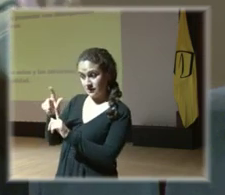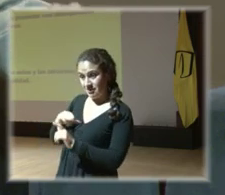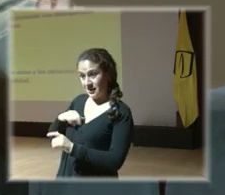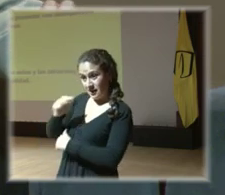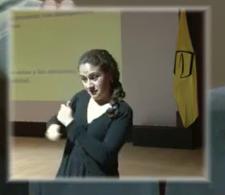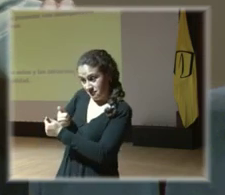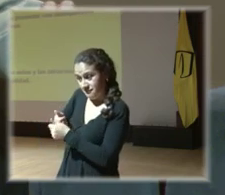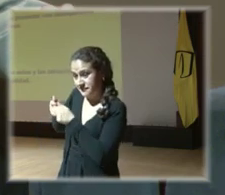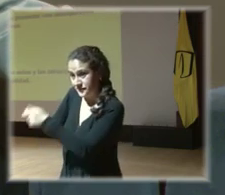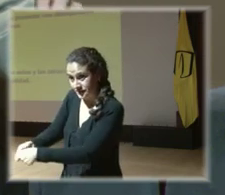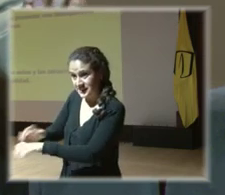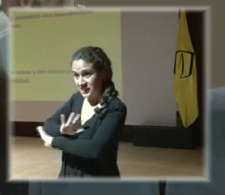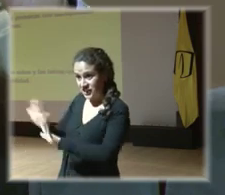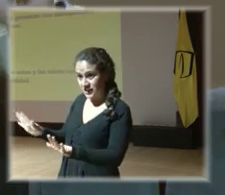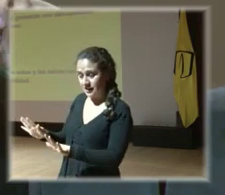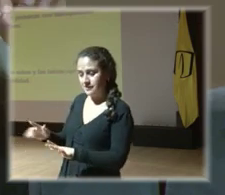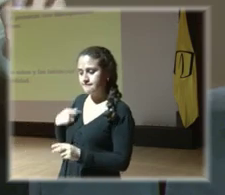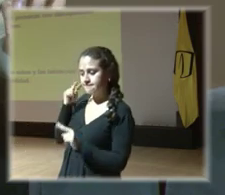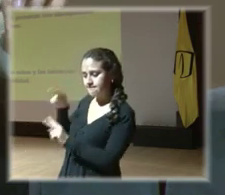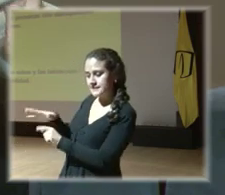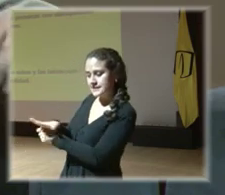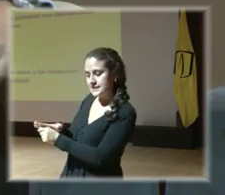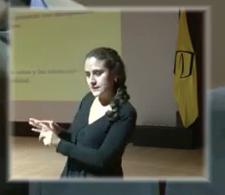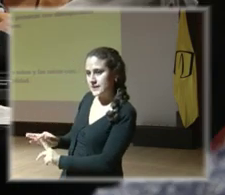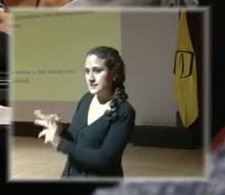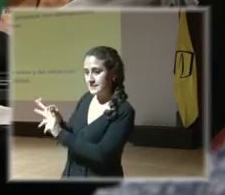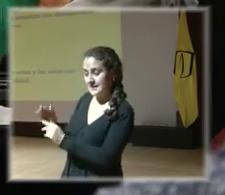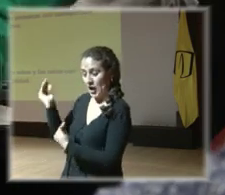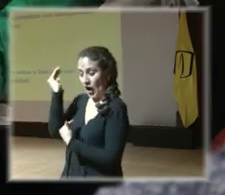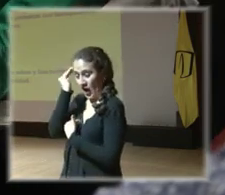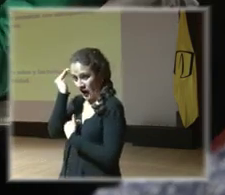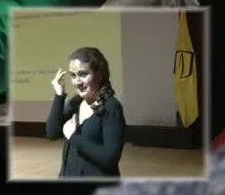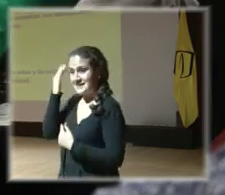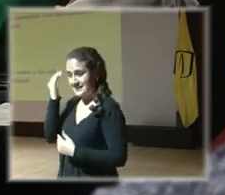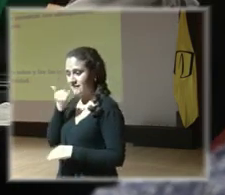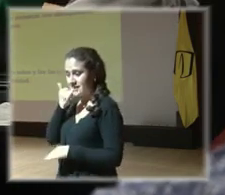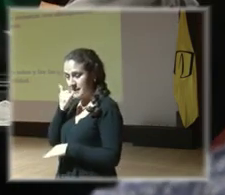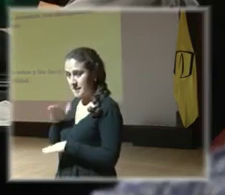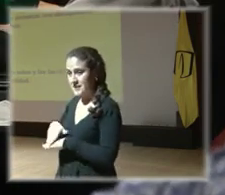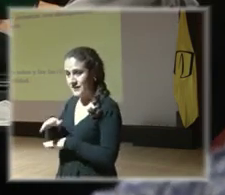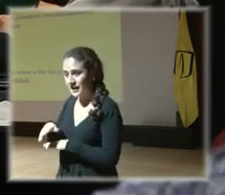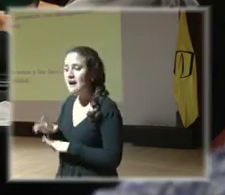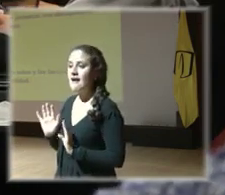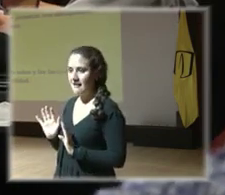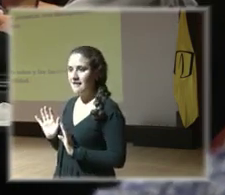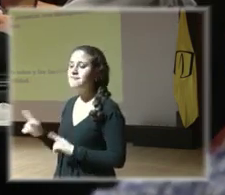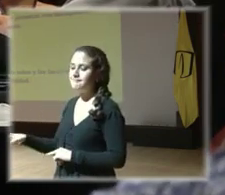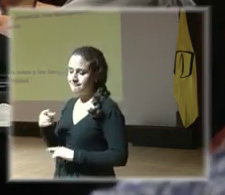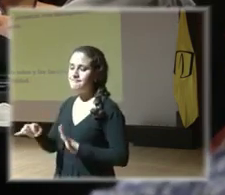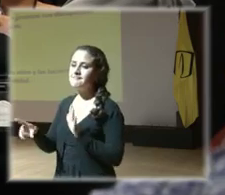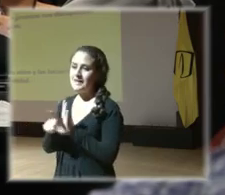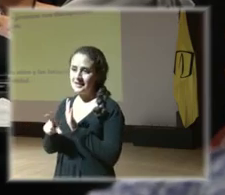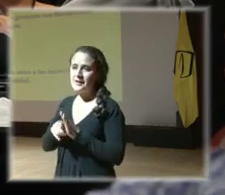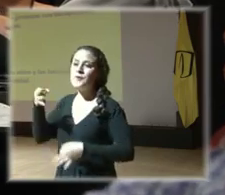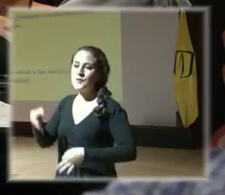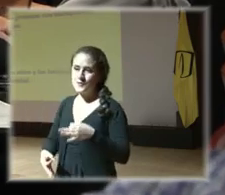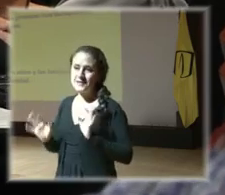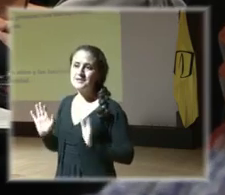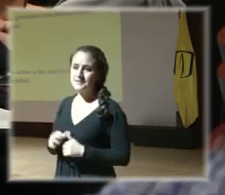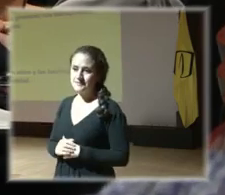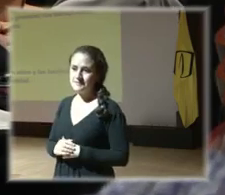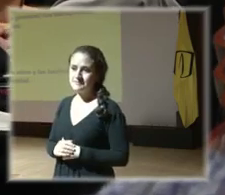la situación en particular, y esa situación particular es la que se verá en un caso penal si pues, al